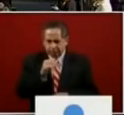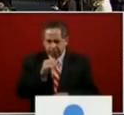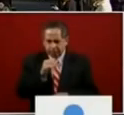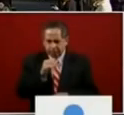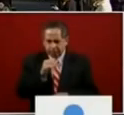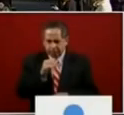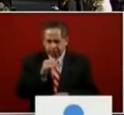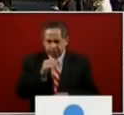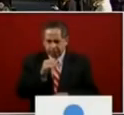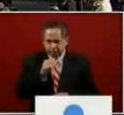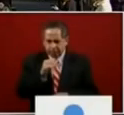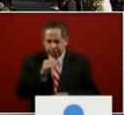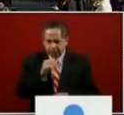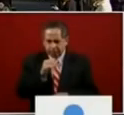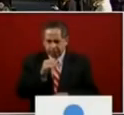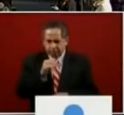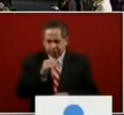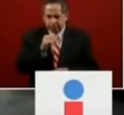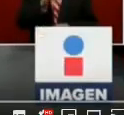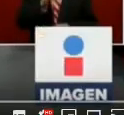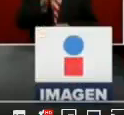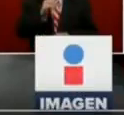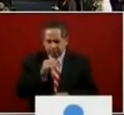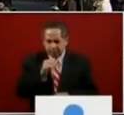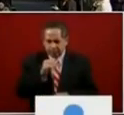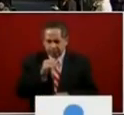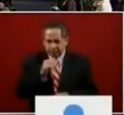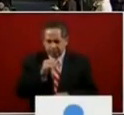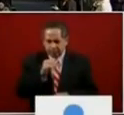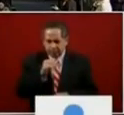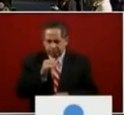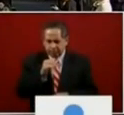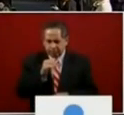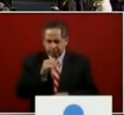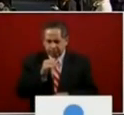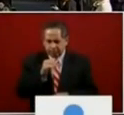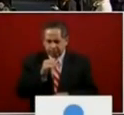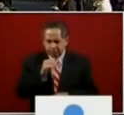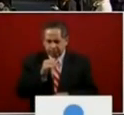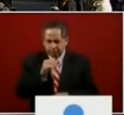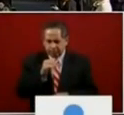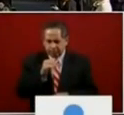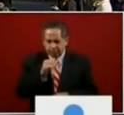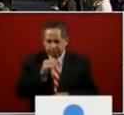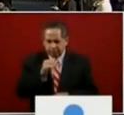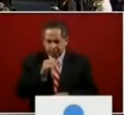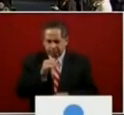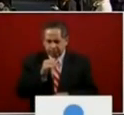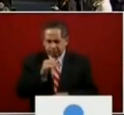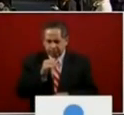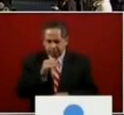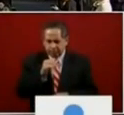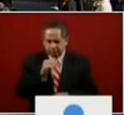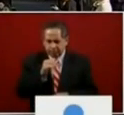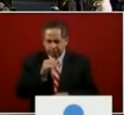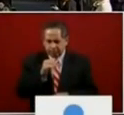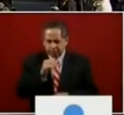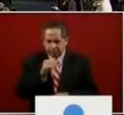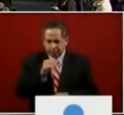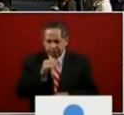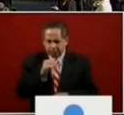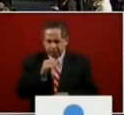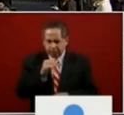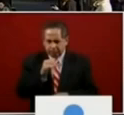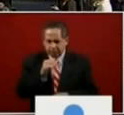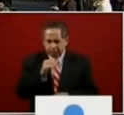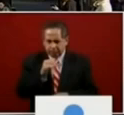fue peor señaló que es increíble que la cnh le esté pidiendo violar los derechos humanos de los niños manteniendo abierta las